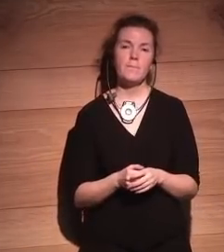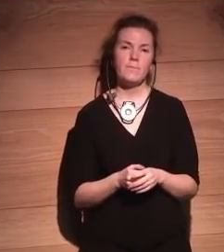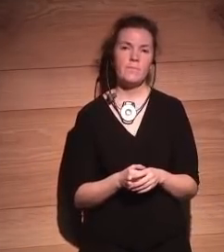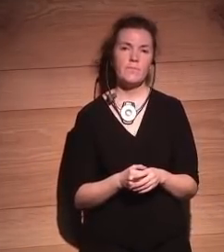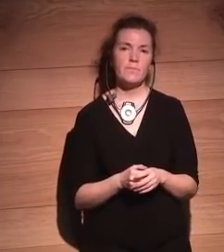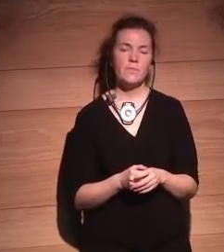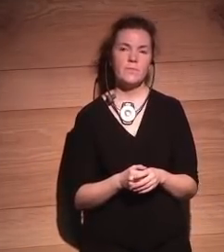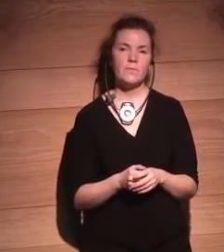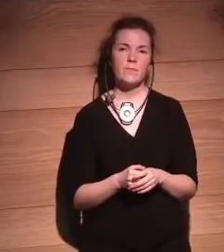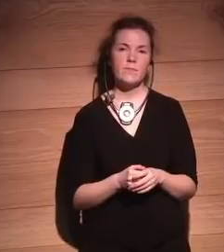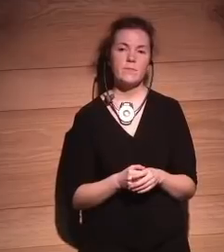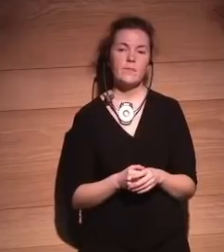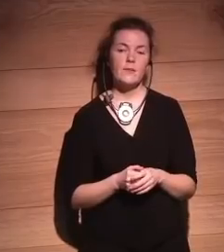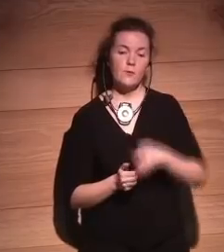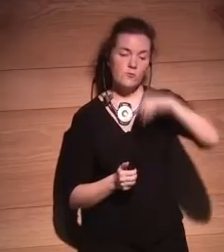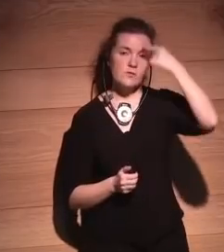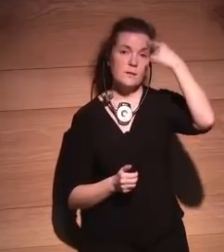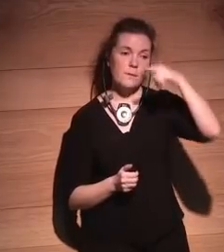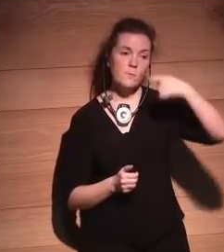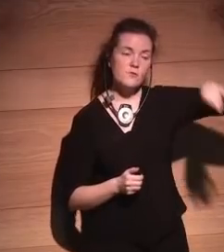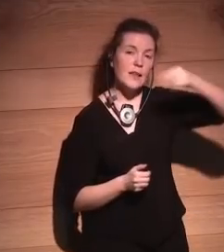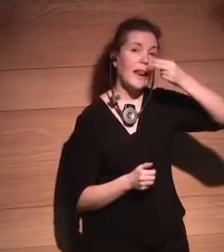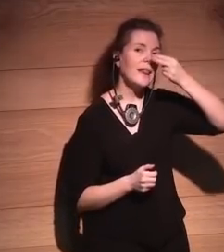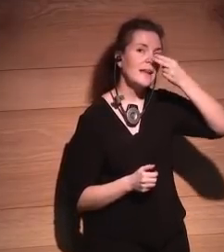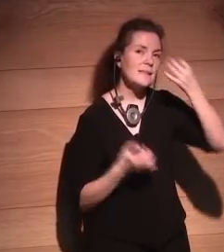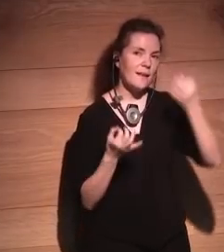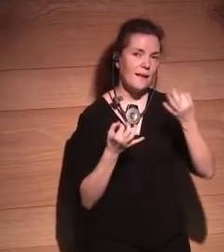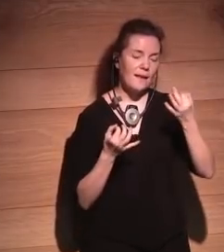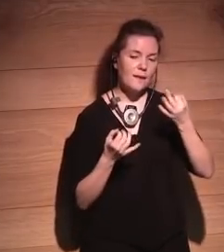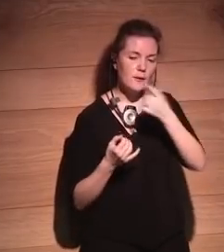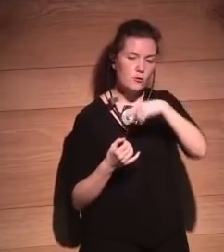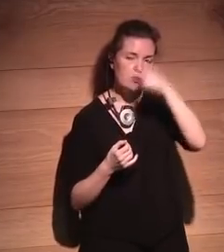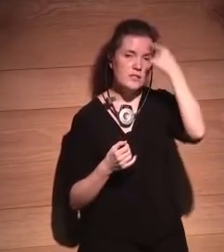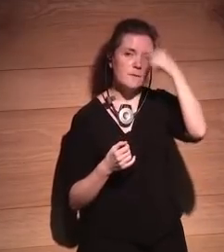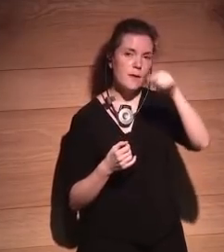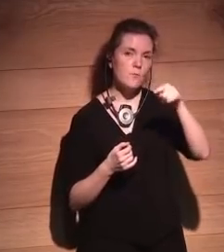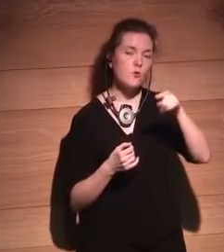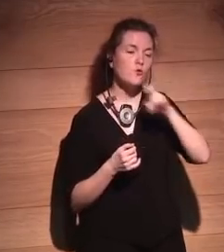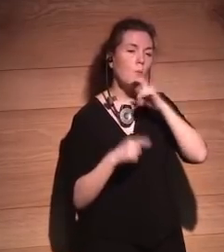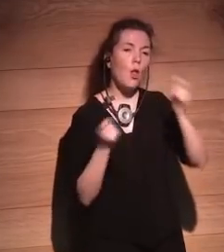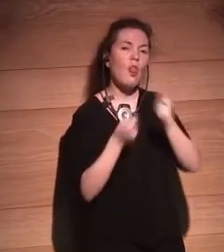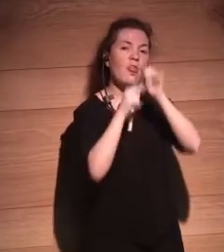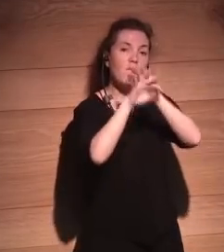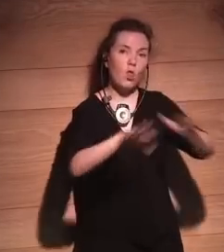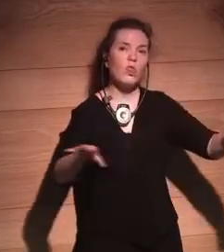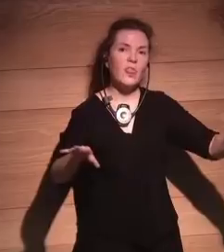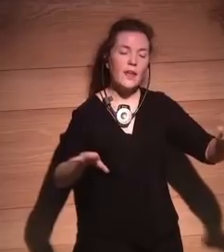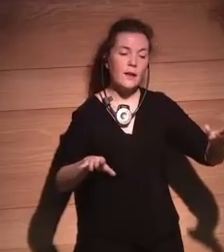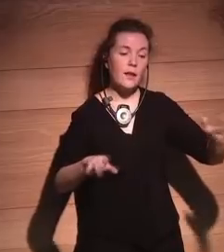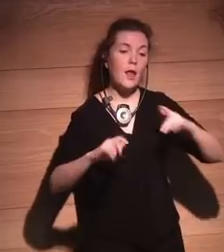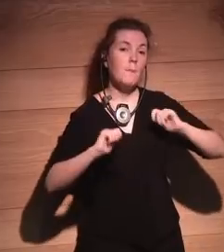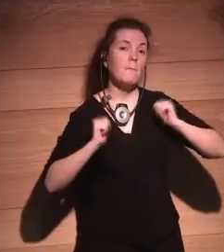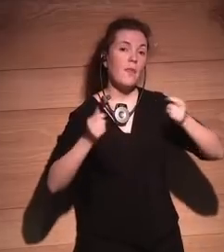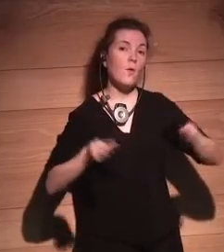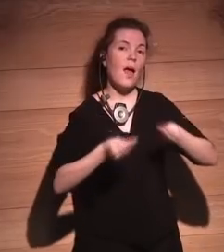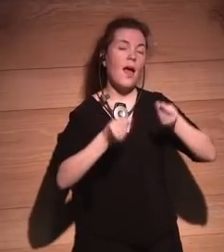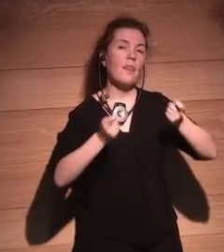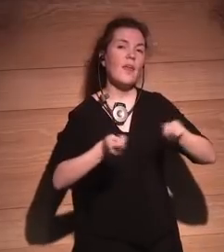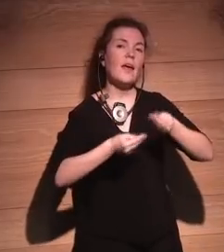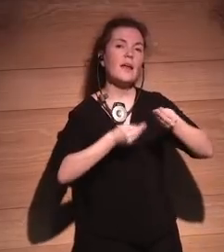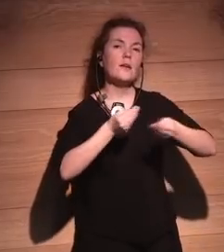Y, en fin, sabemos qué es lo que les interesa y sabemos cómo podemos difundirlo, y estamos empezando a hacerlo de forma circular, y cómo